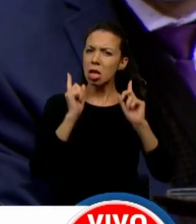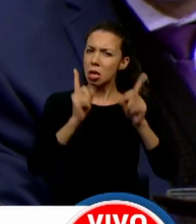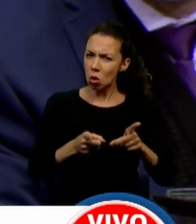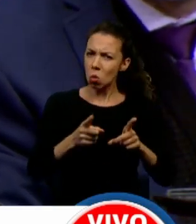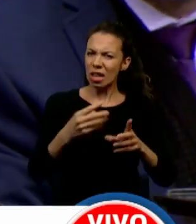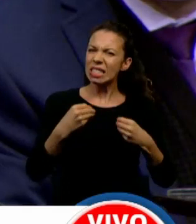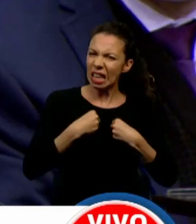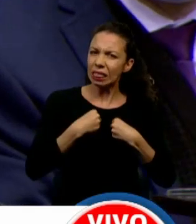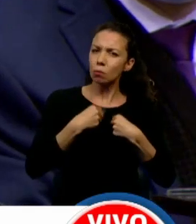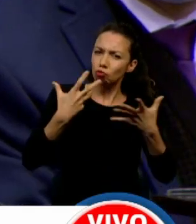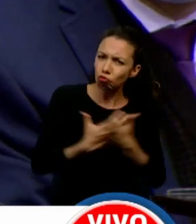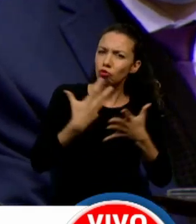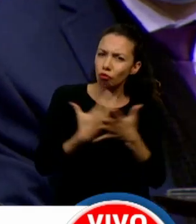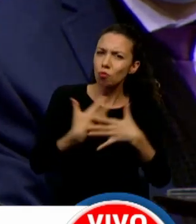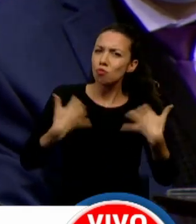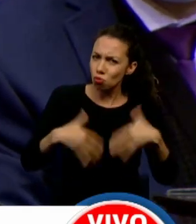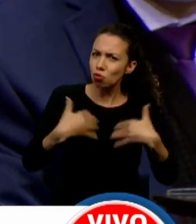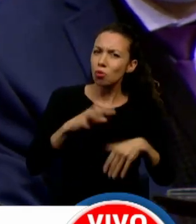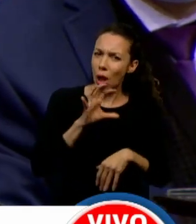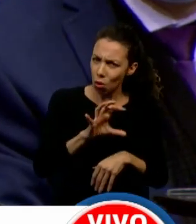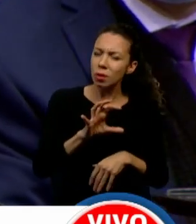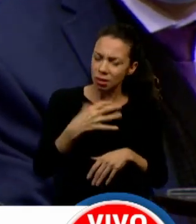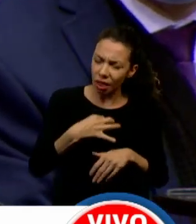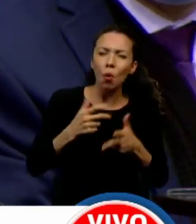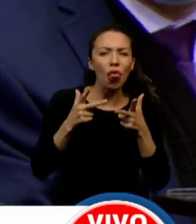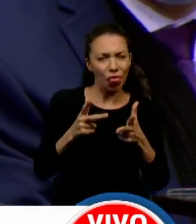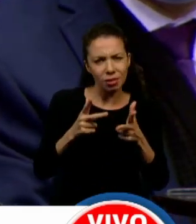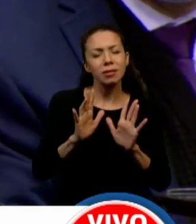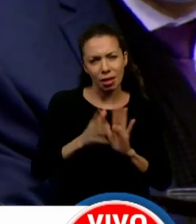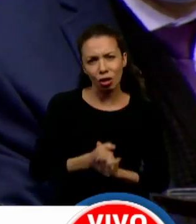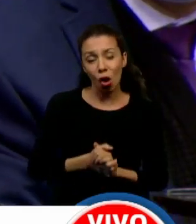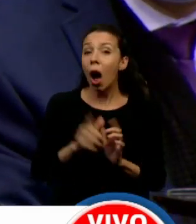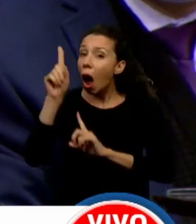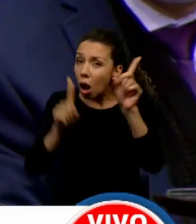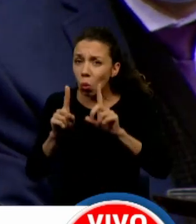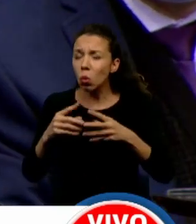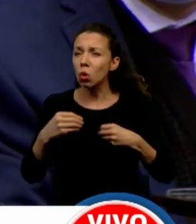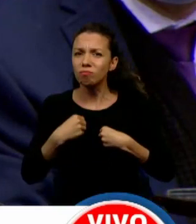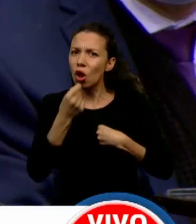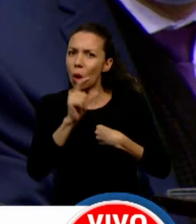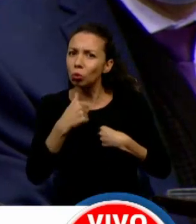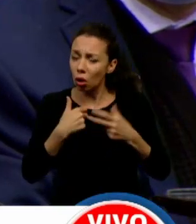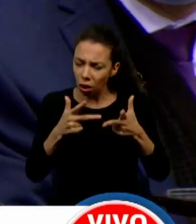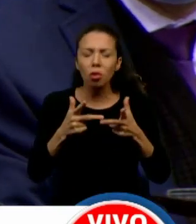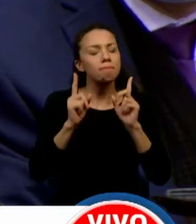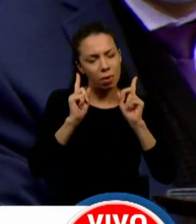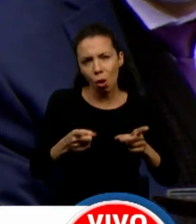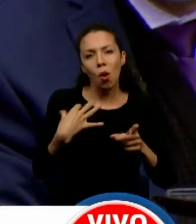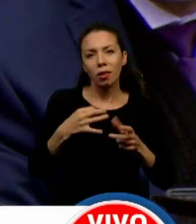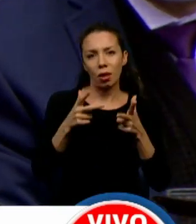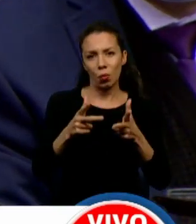en el lomo. Esto hay que decirlo, señor presidente, aunque a alguno le pueda resultar antipático.